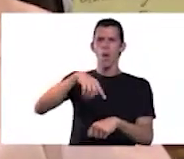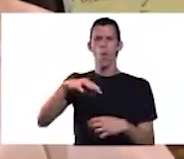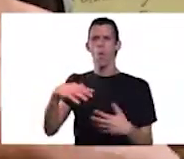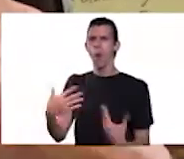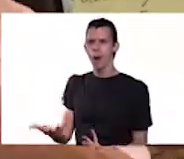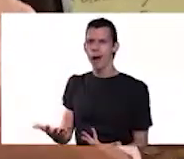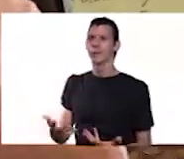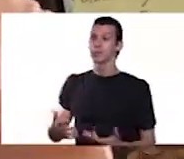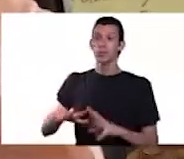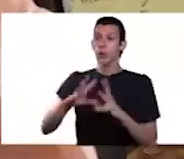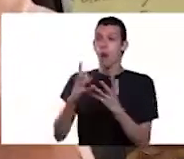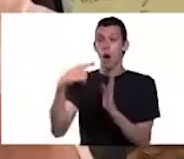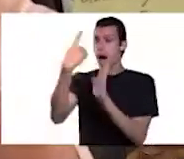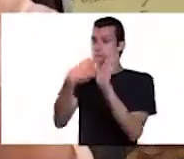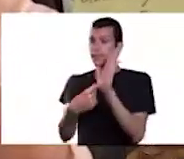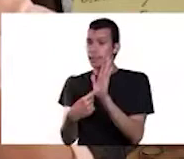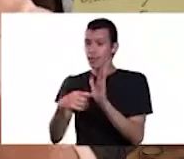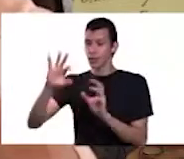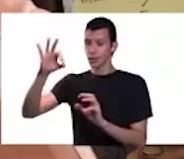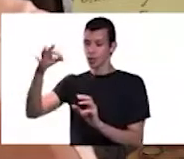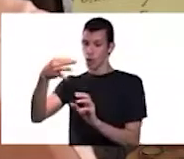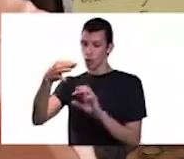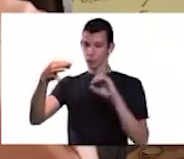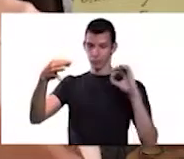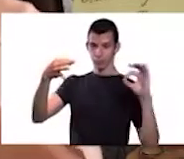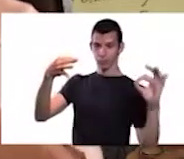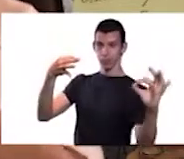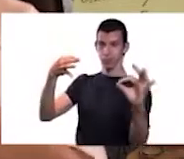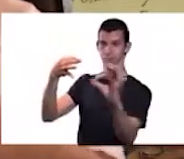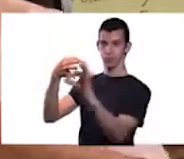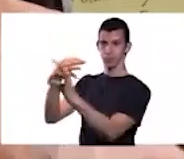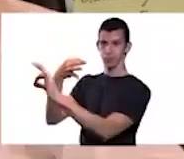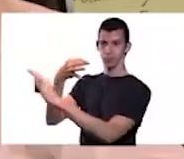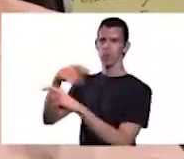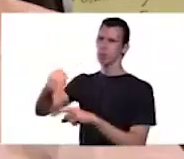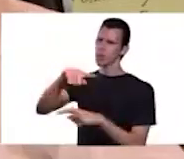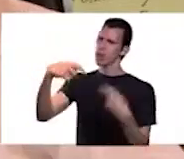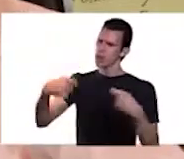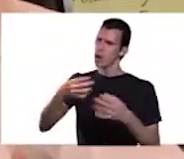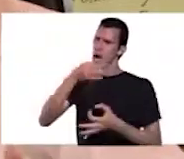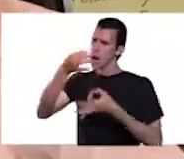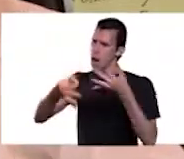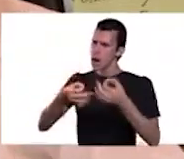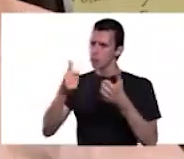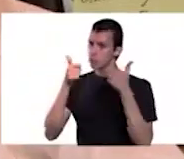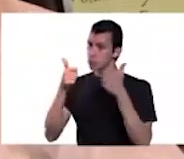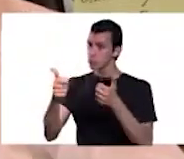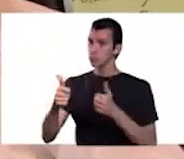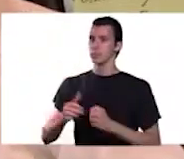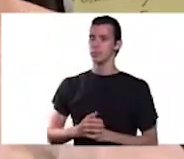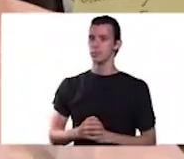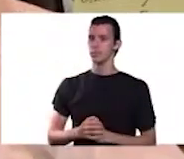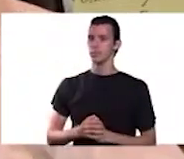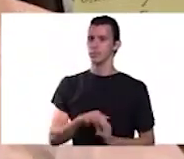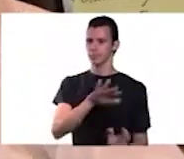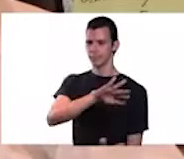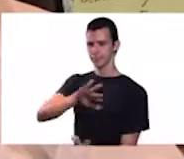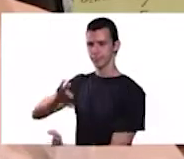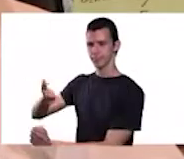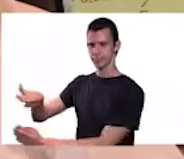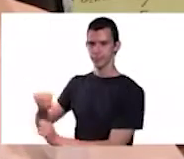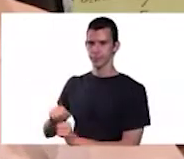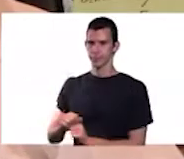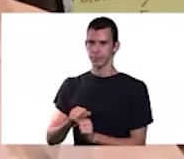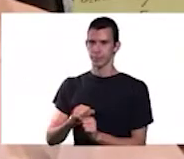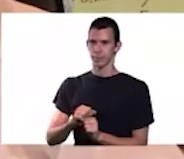uno de los movimientos. La política de ahorro del país durante los cambios de estaciones, la actividad cartográfica al referirse a los